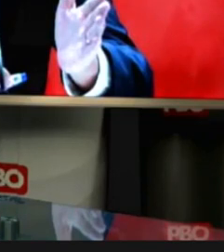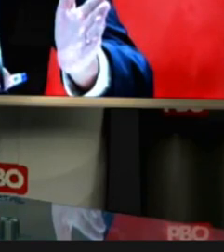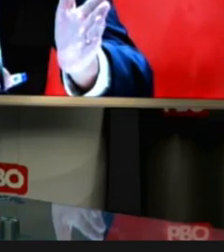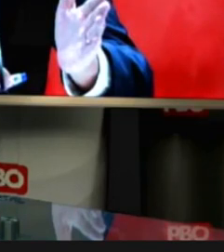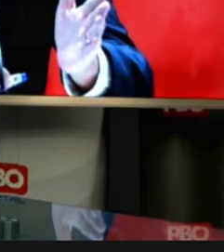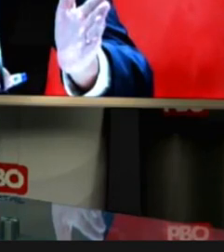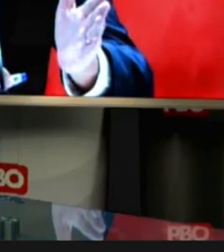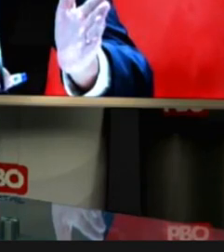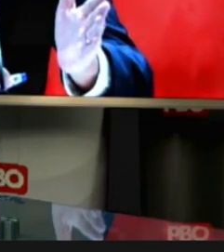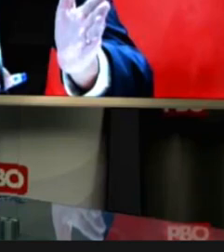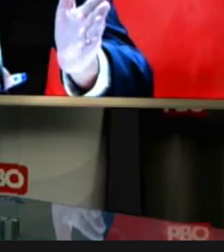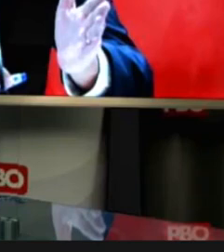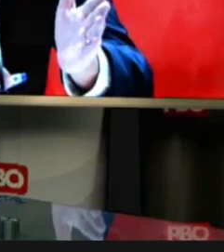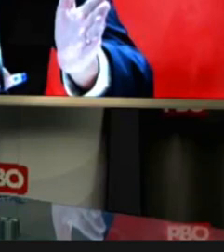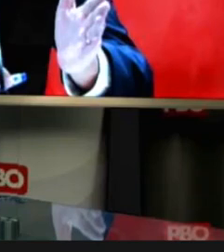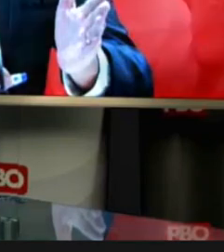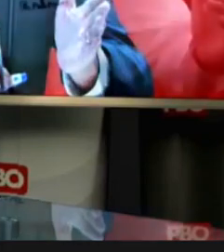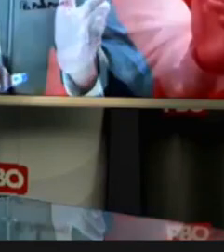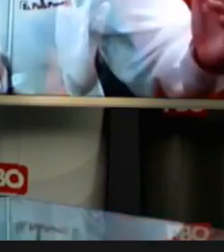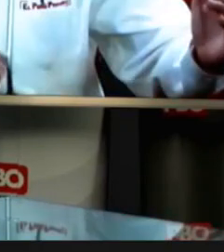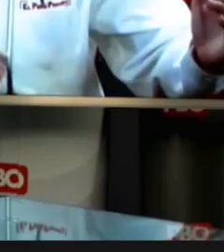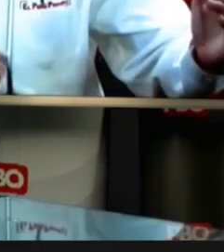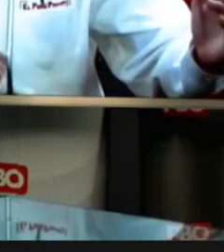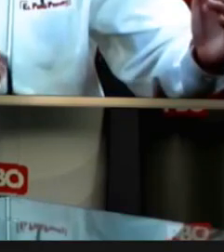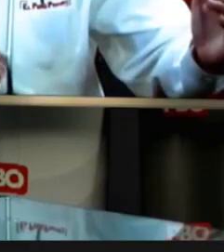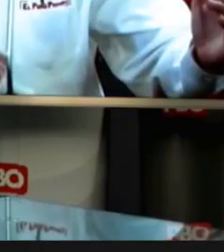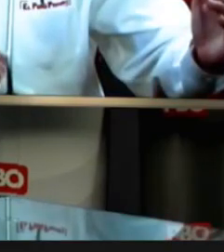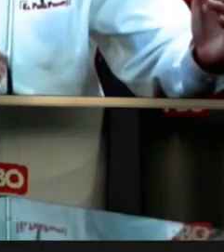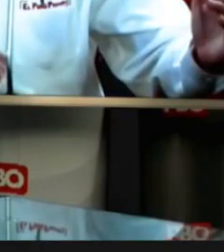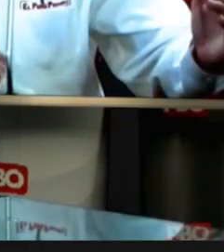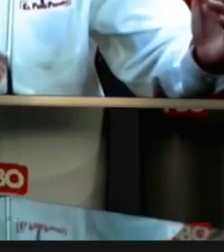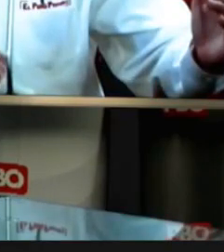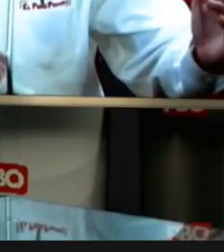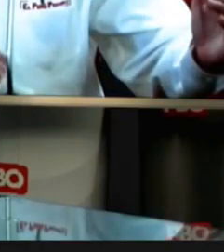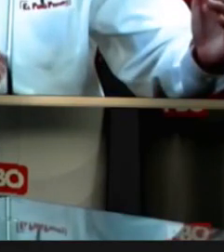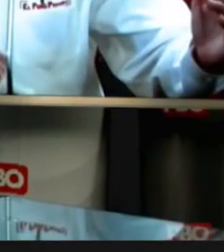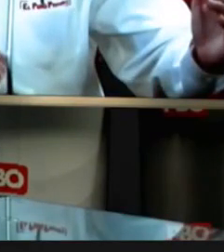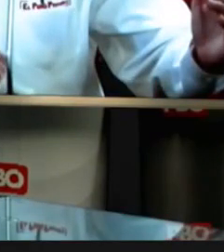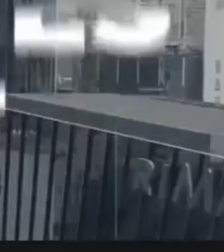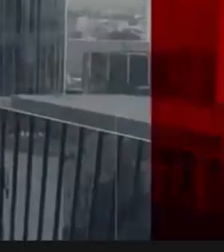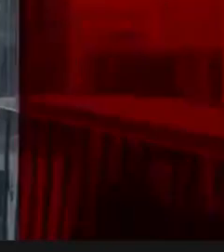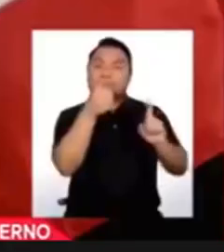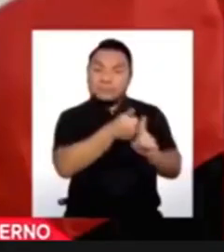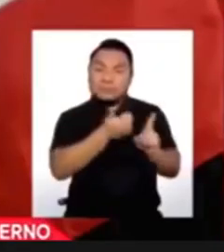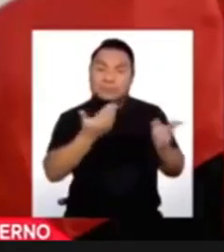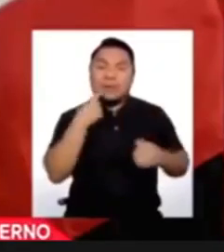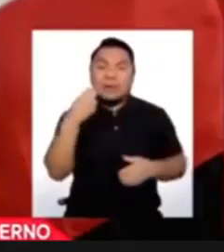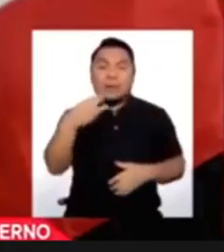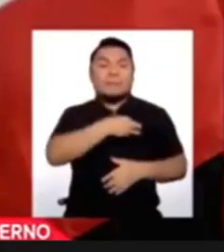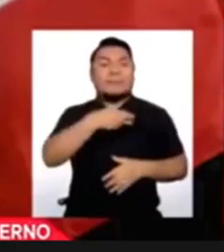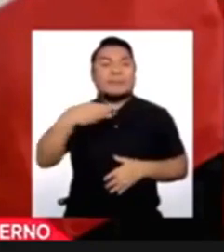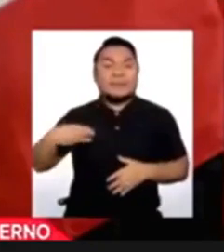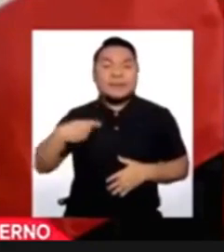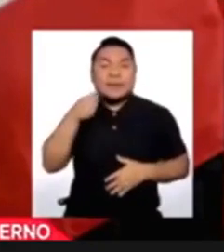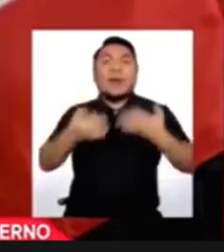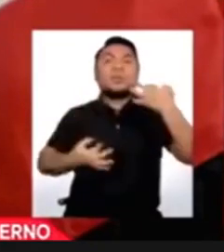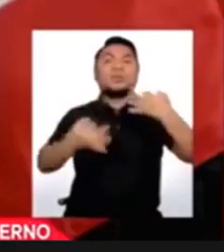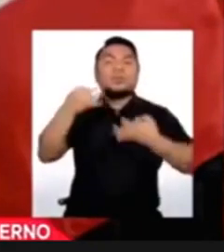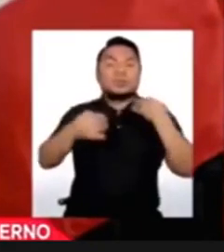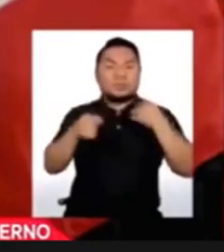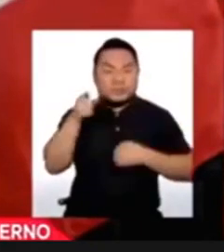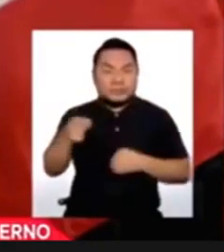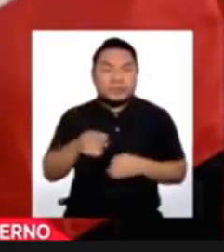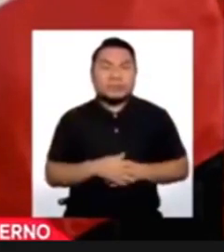los caviares? Presumo. ¿Alguien va a investigar eso? Que hable el presidente. El Ministerio de